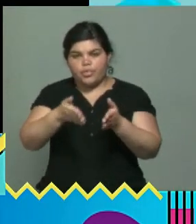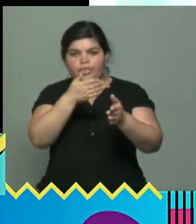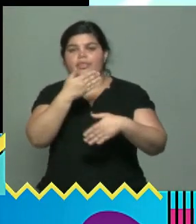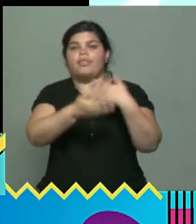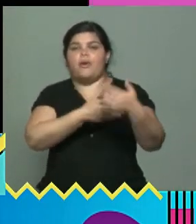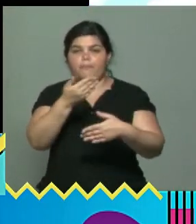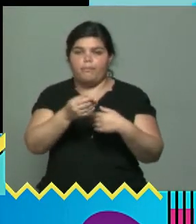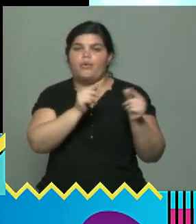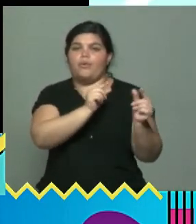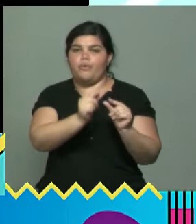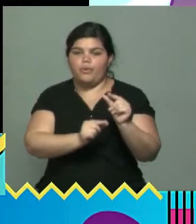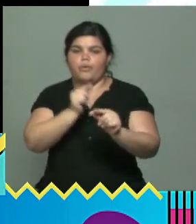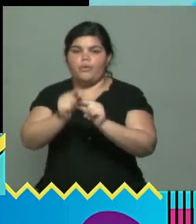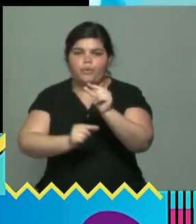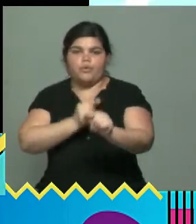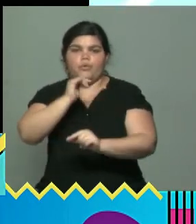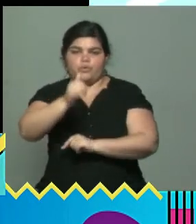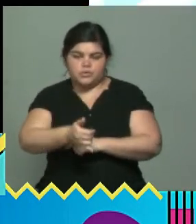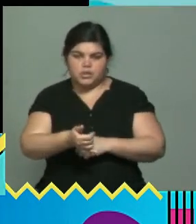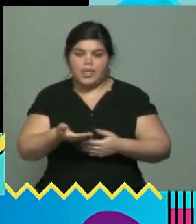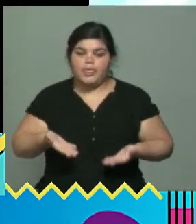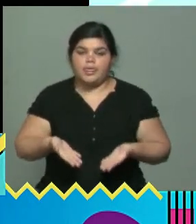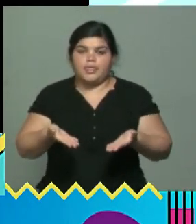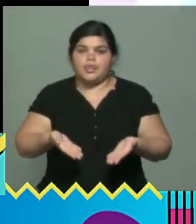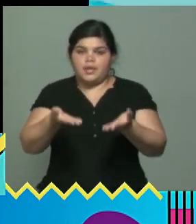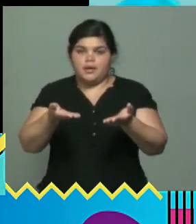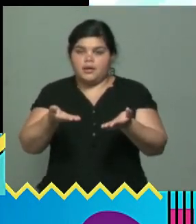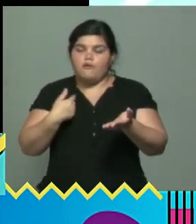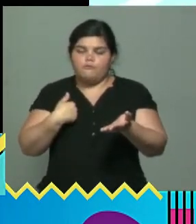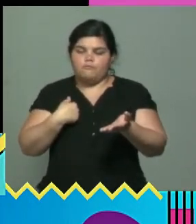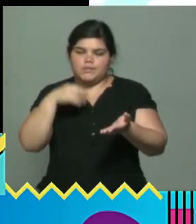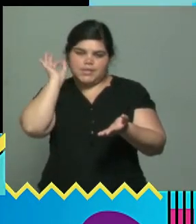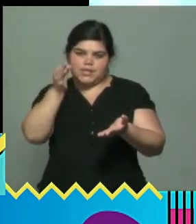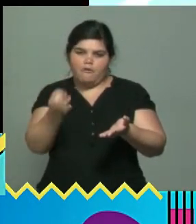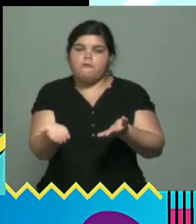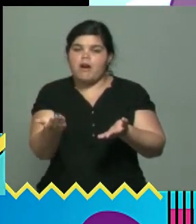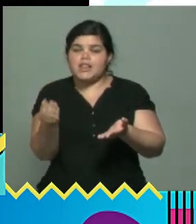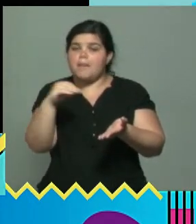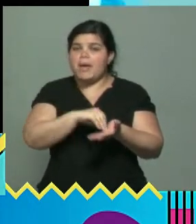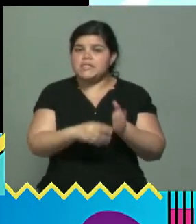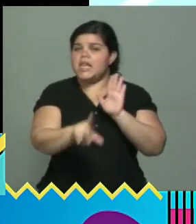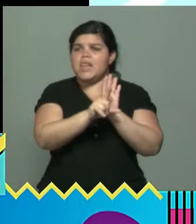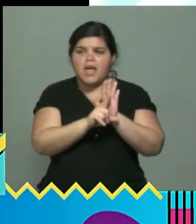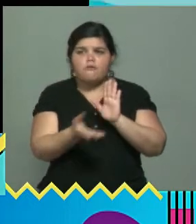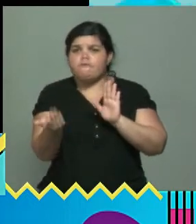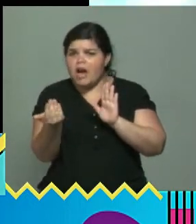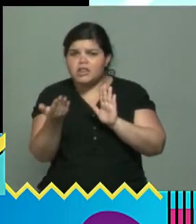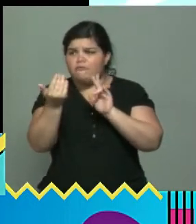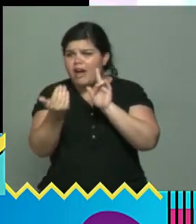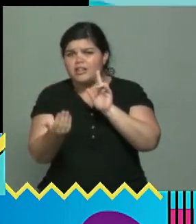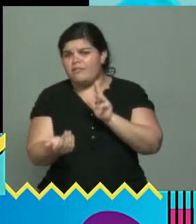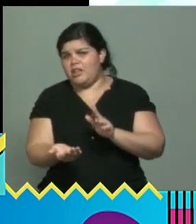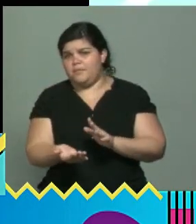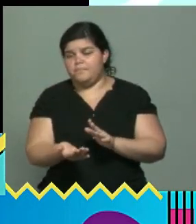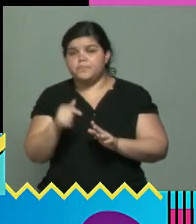vamos, digamos, por lo menos para adelante empujando con eso. Insisto con que hay que profundizar un poco más con las legislaciones, pero sí, yo creo que sí, que se